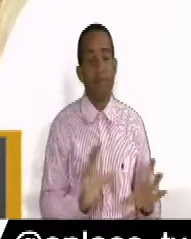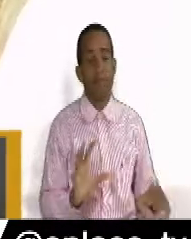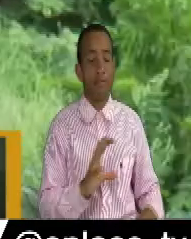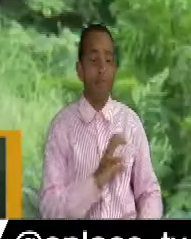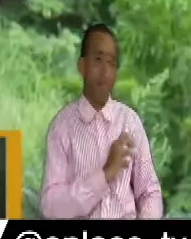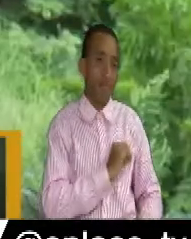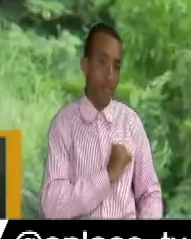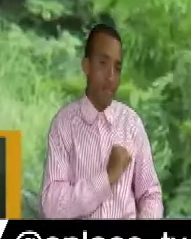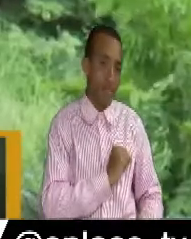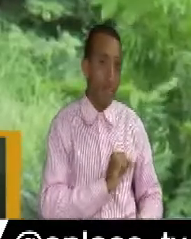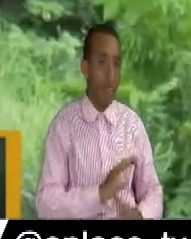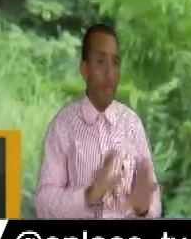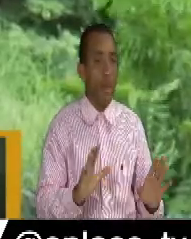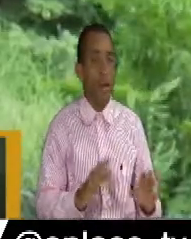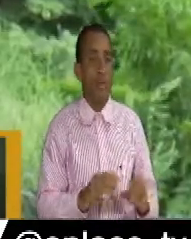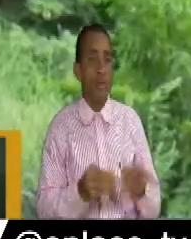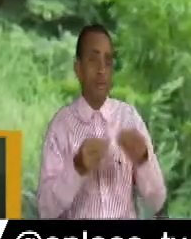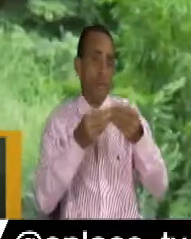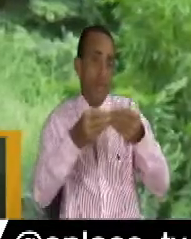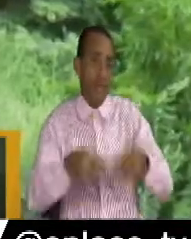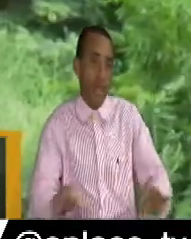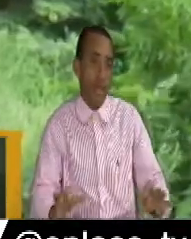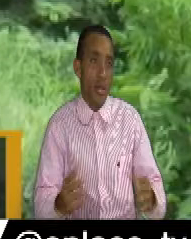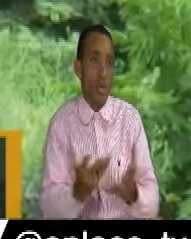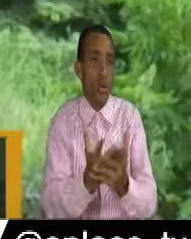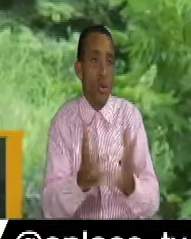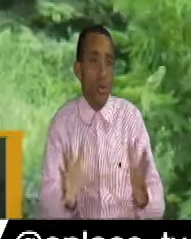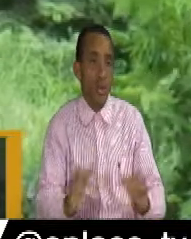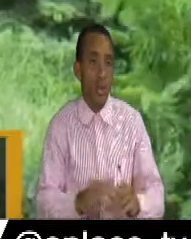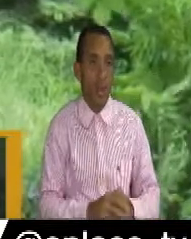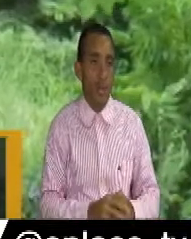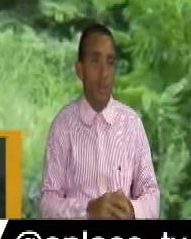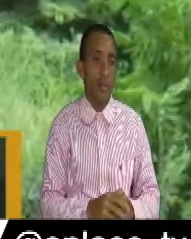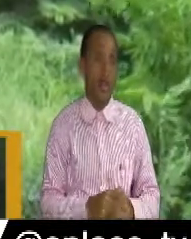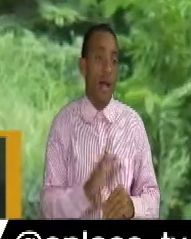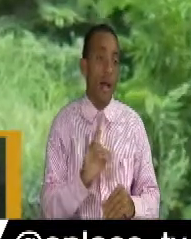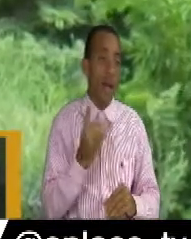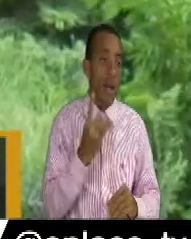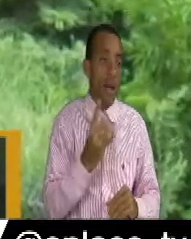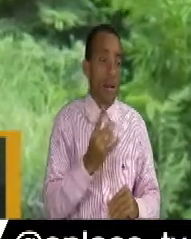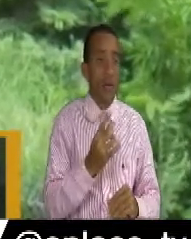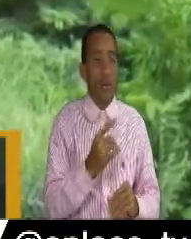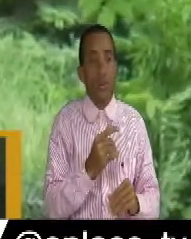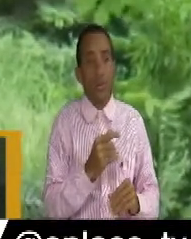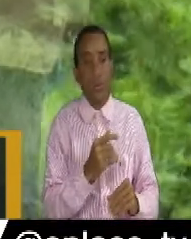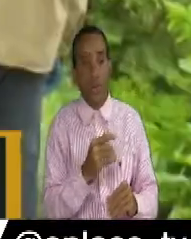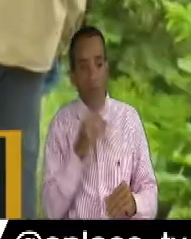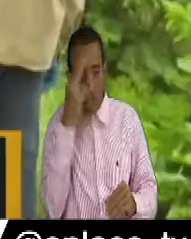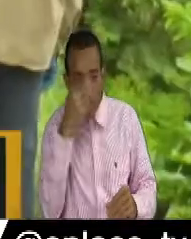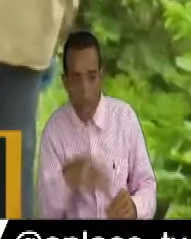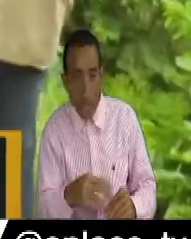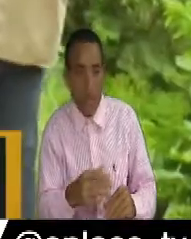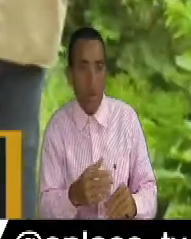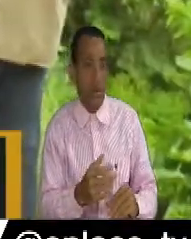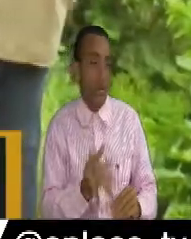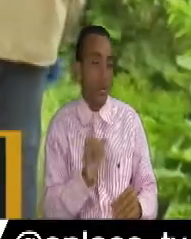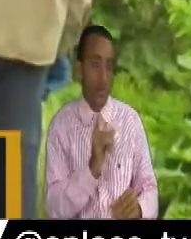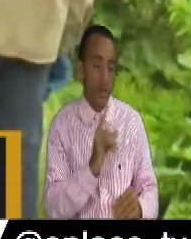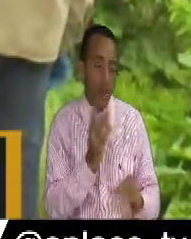desafortunadamente pues fueron daños materiales, gracias a Dios no fueron daños a otros extremos y la verdad pues yo le pido el favor al